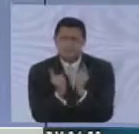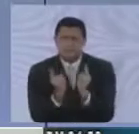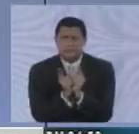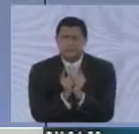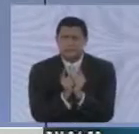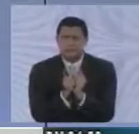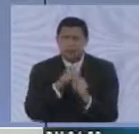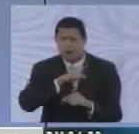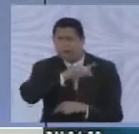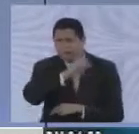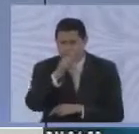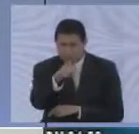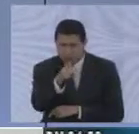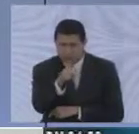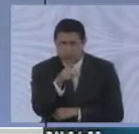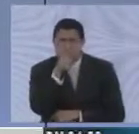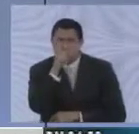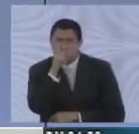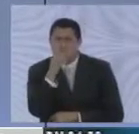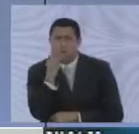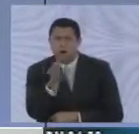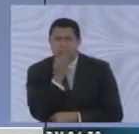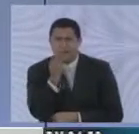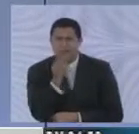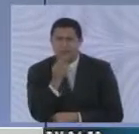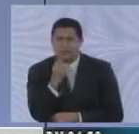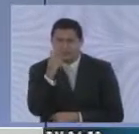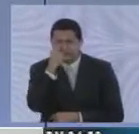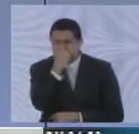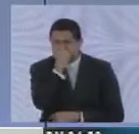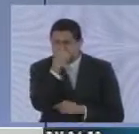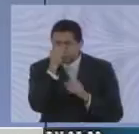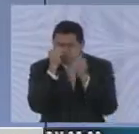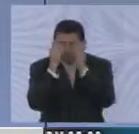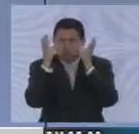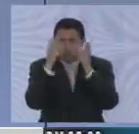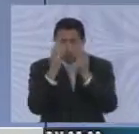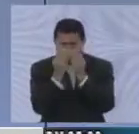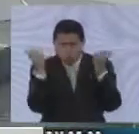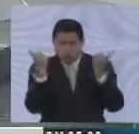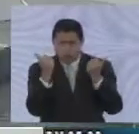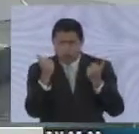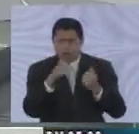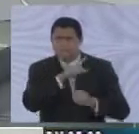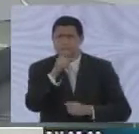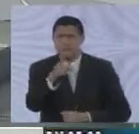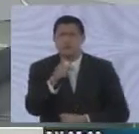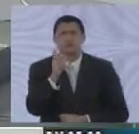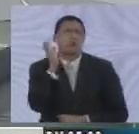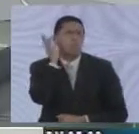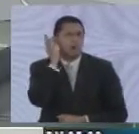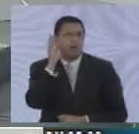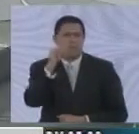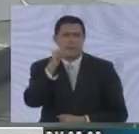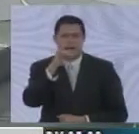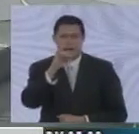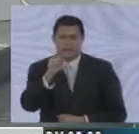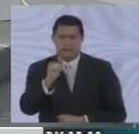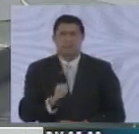pero tenemos una pregunta en Twitter. Buenas tardes, ¿la hipertrofia en los cornetes tiene cura? Esto nos lo pregunta María